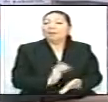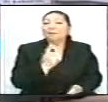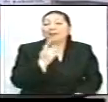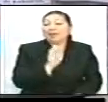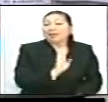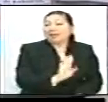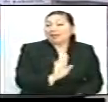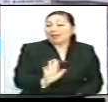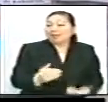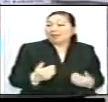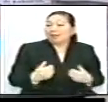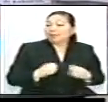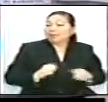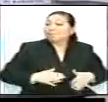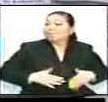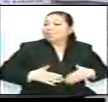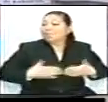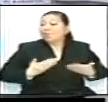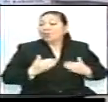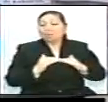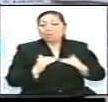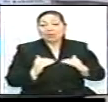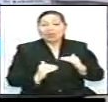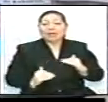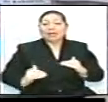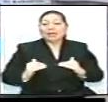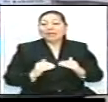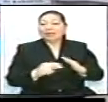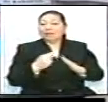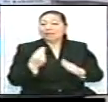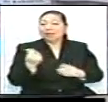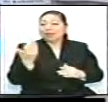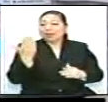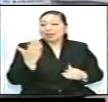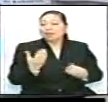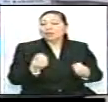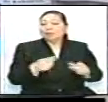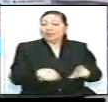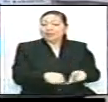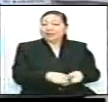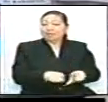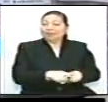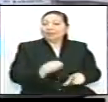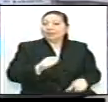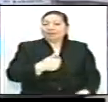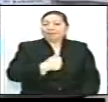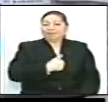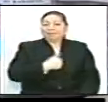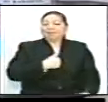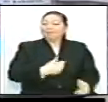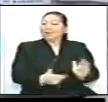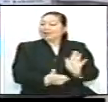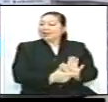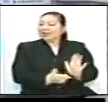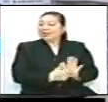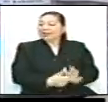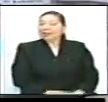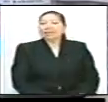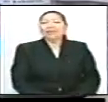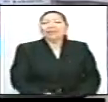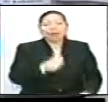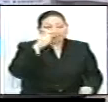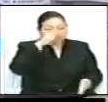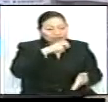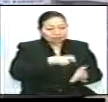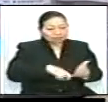ellos tener mayores posibilidades, márgenes, mayores niveles de ganancia, como también, asimismo, las leyes de los